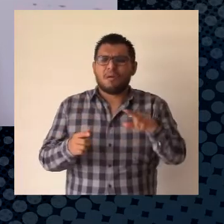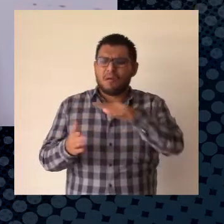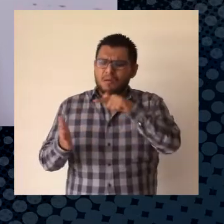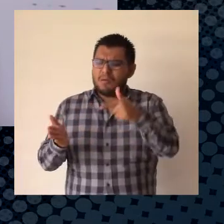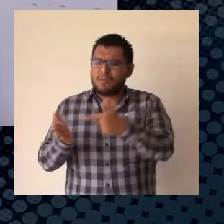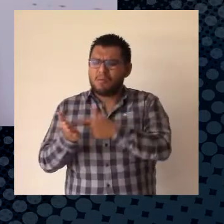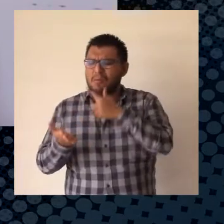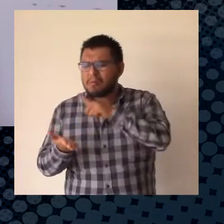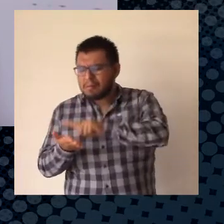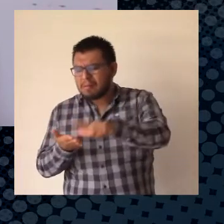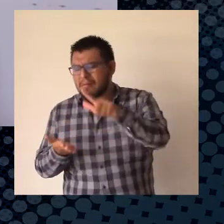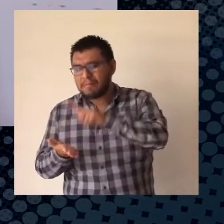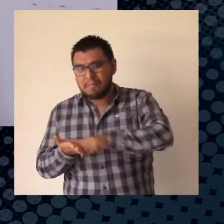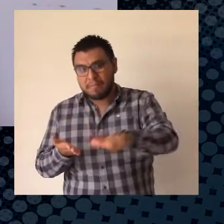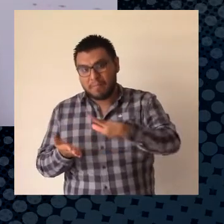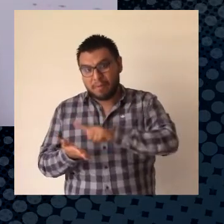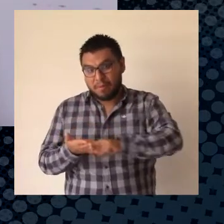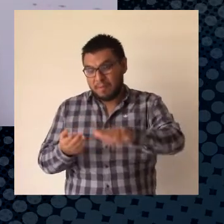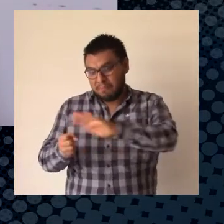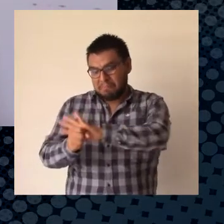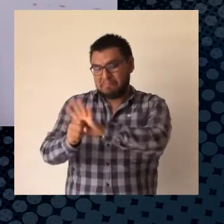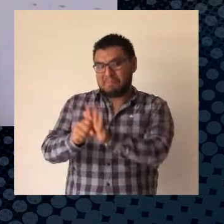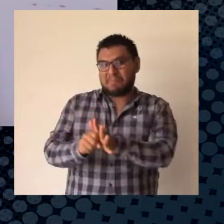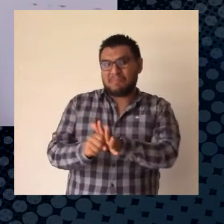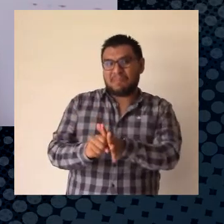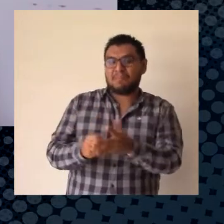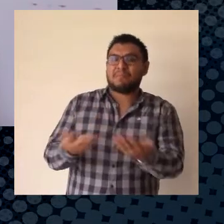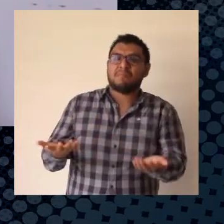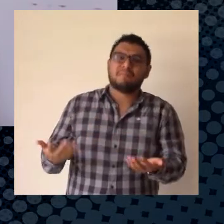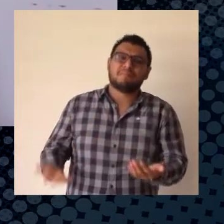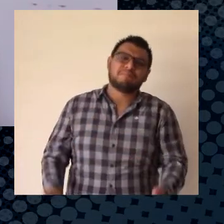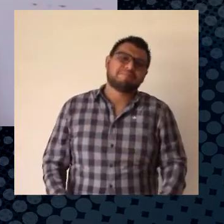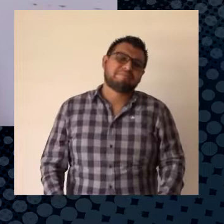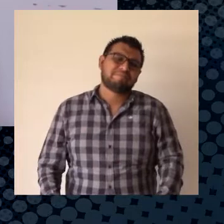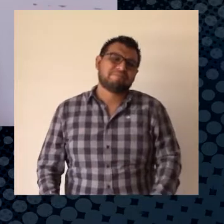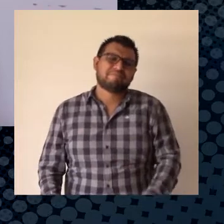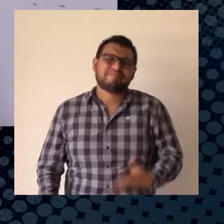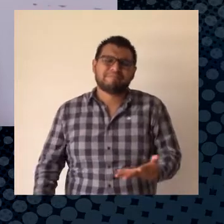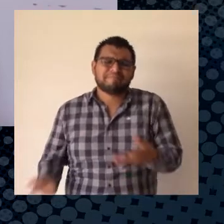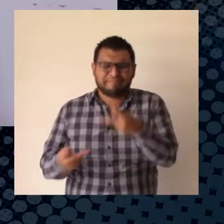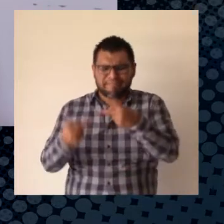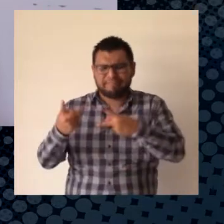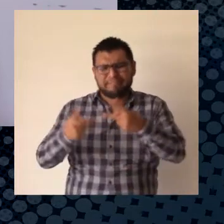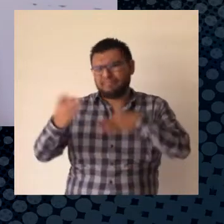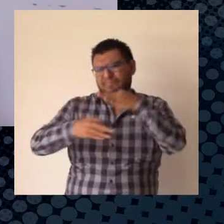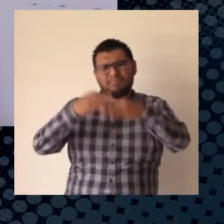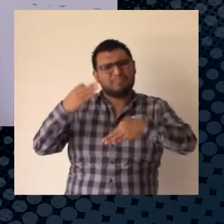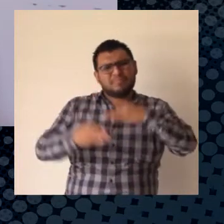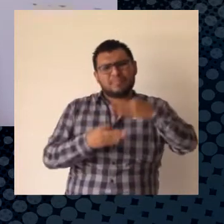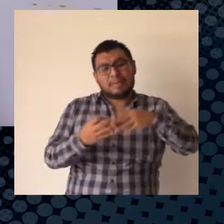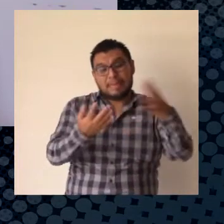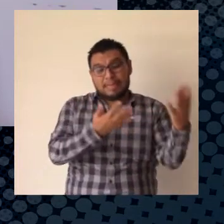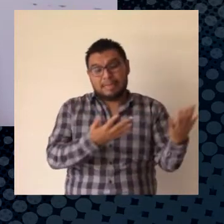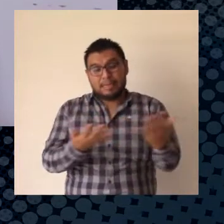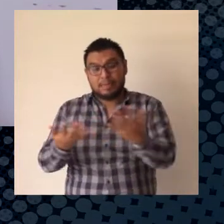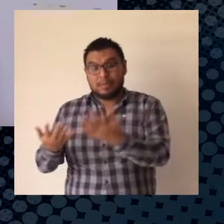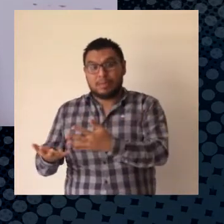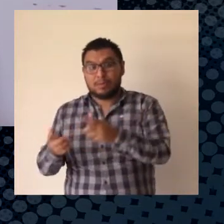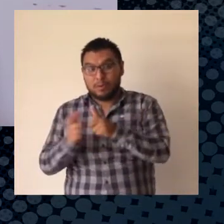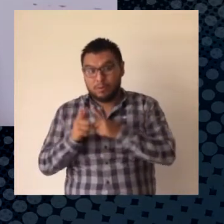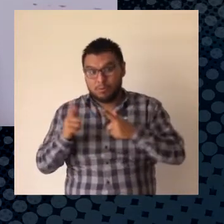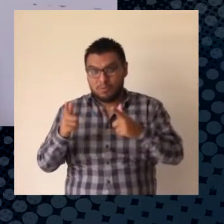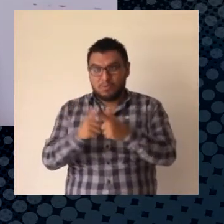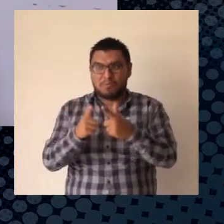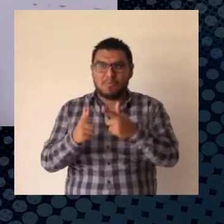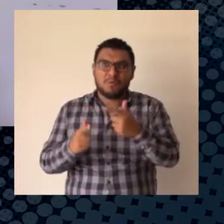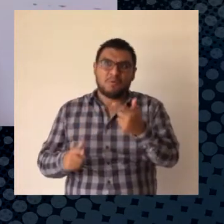sido desinfectado antes de que nadie entrara, estaban preparados para recibir un grupito de